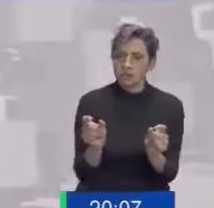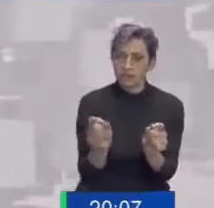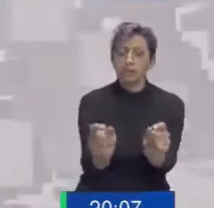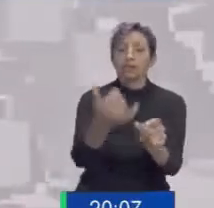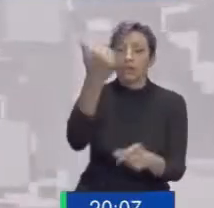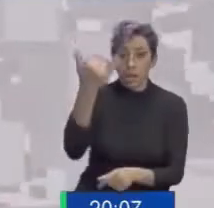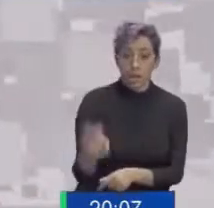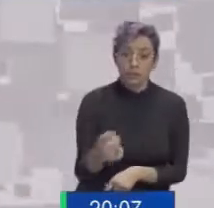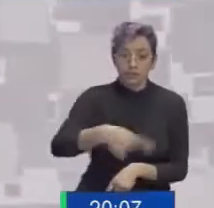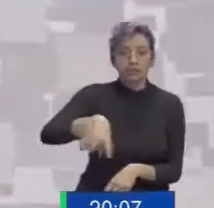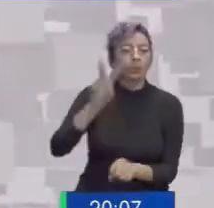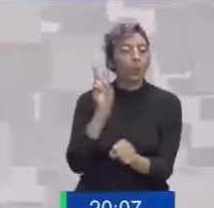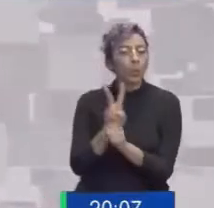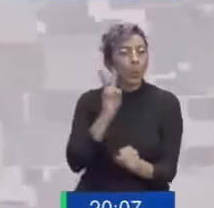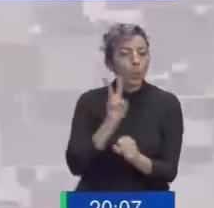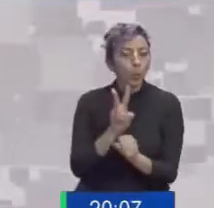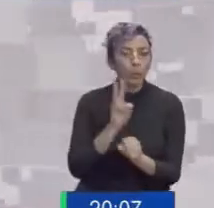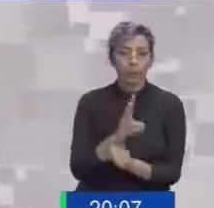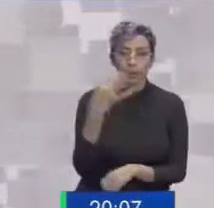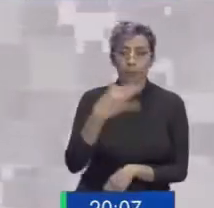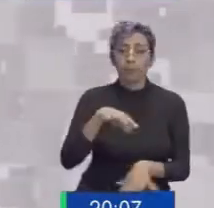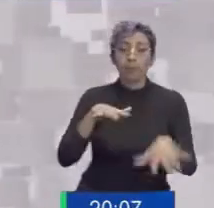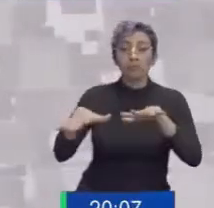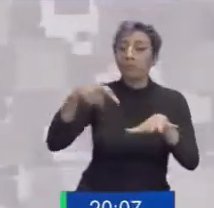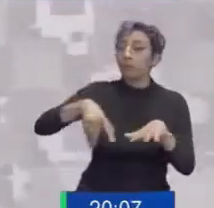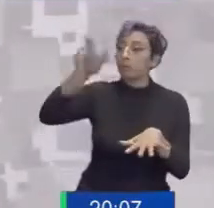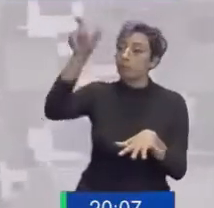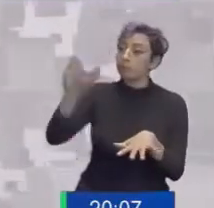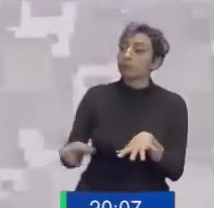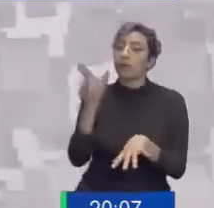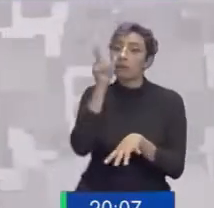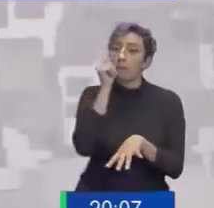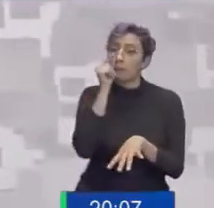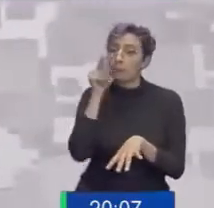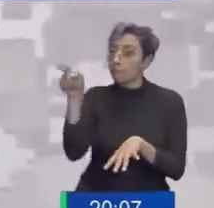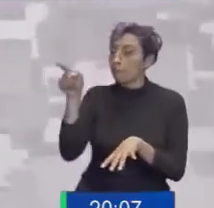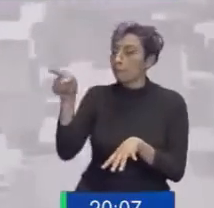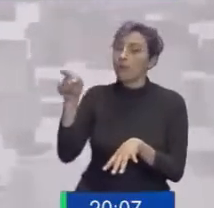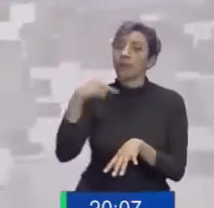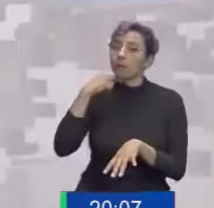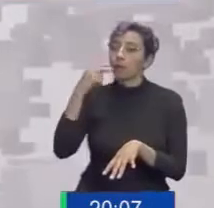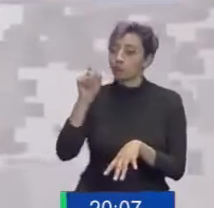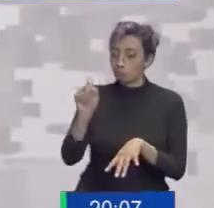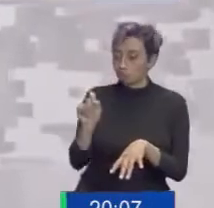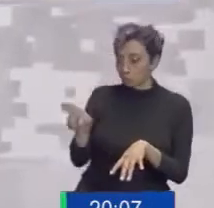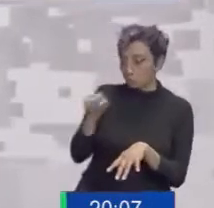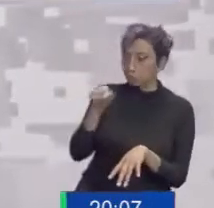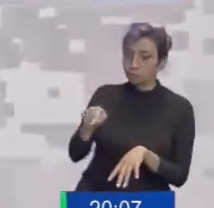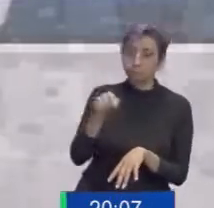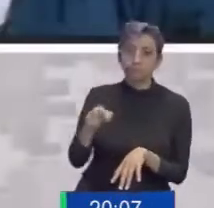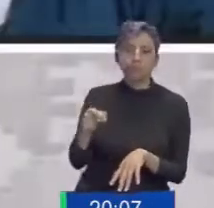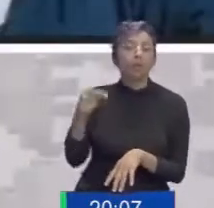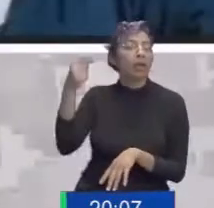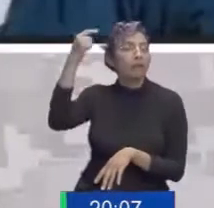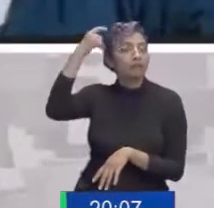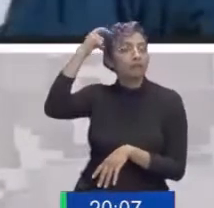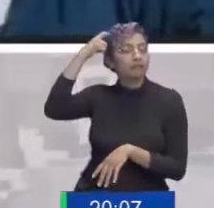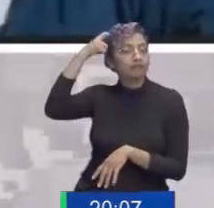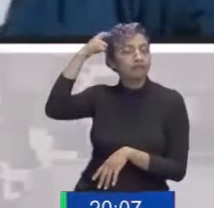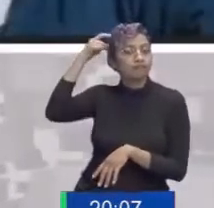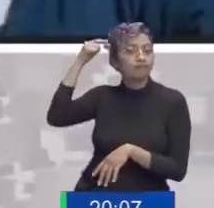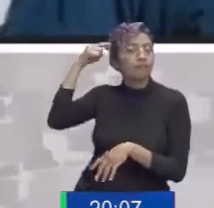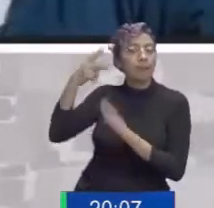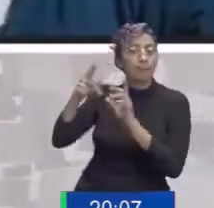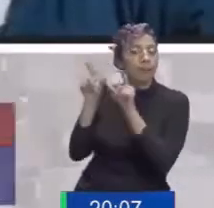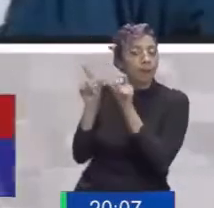es papá de Ren, un niño que tuvo un tumor cerebral, lastimosamente él falleció, pero hay familias